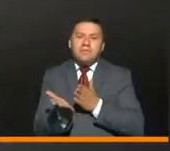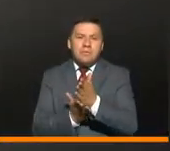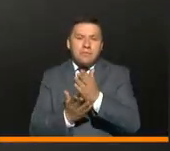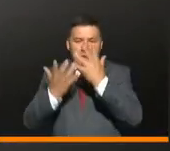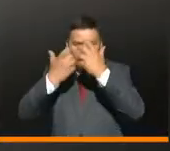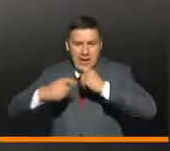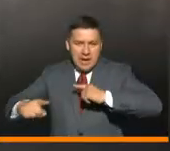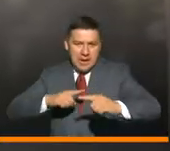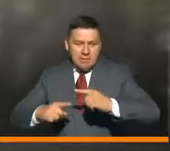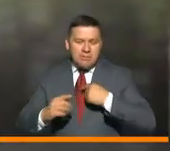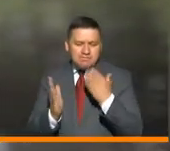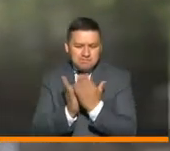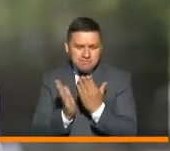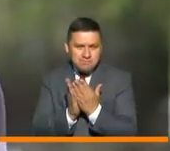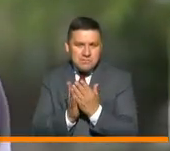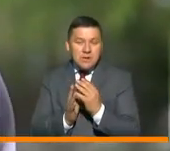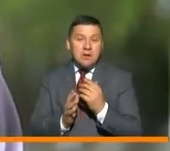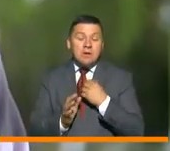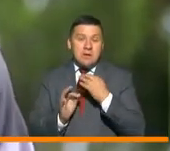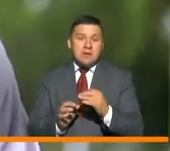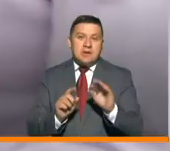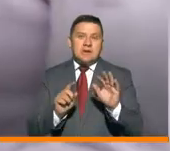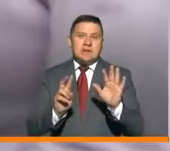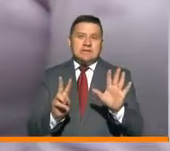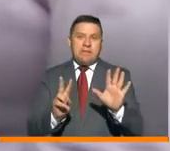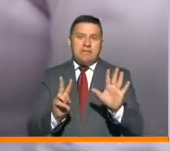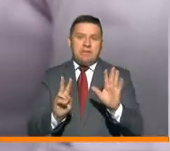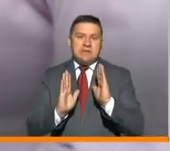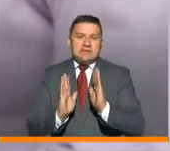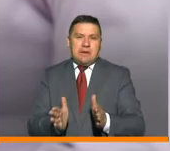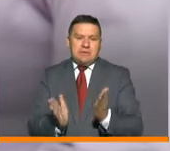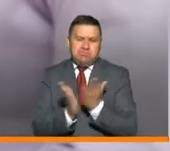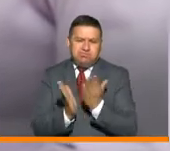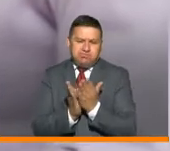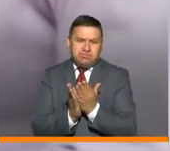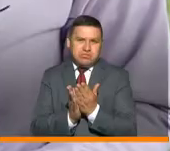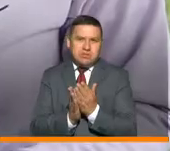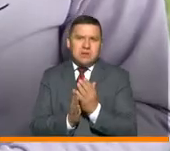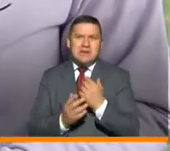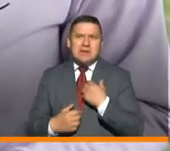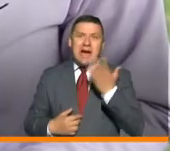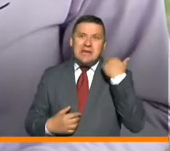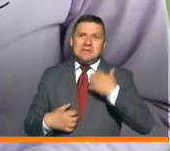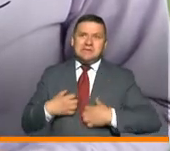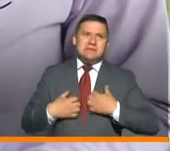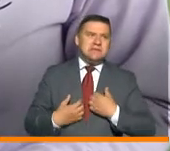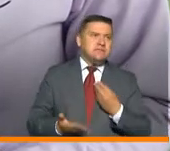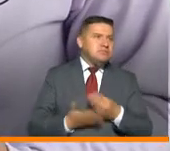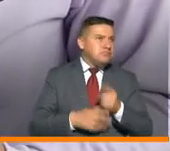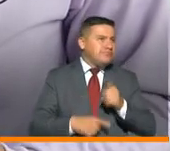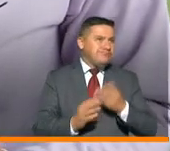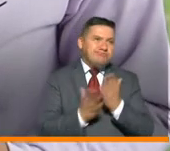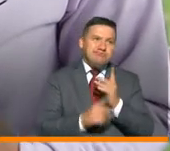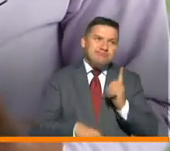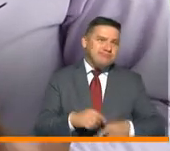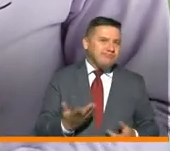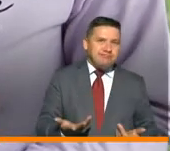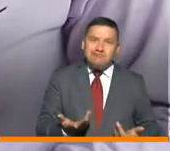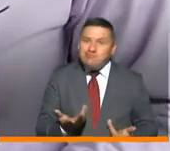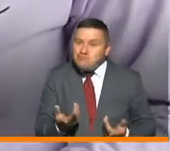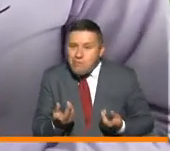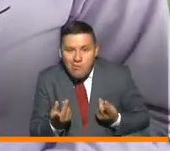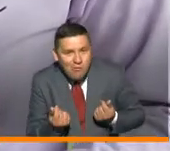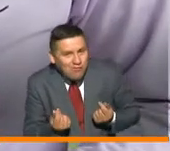de Empresas, actualmente curso el semestre séptimo. Estaba pues angustiada al no poder estudiar, pues porque